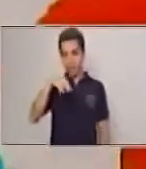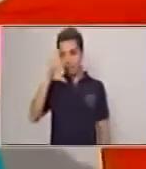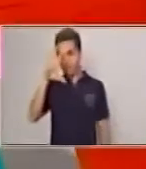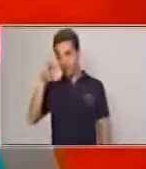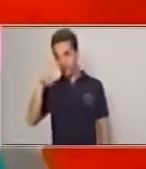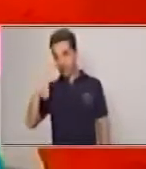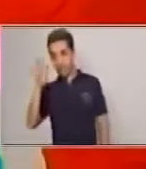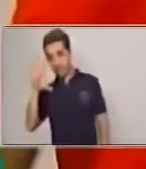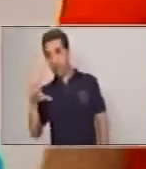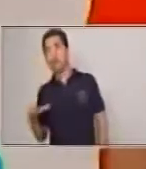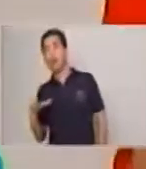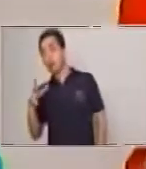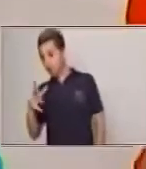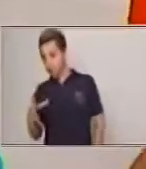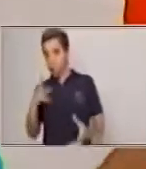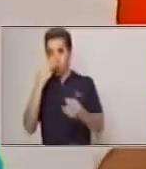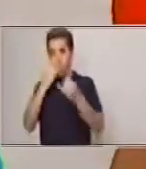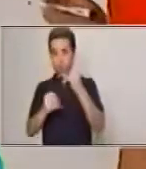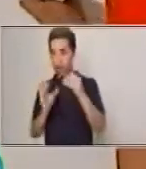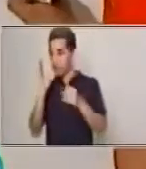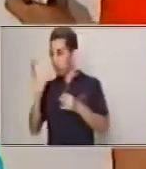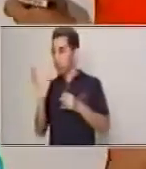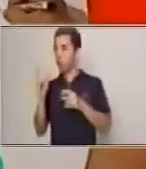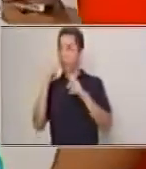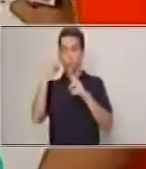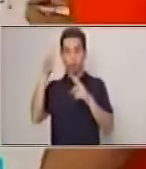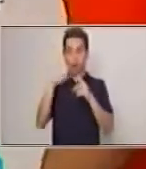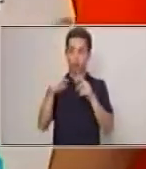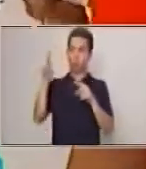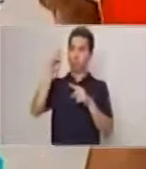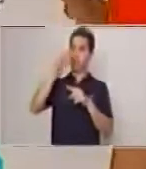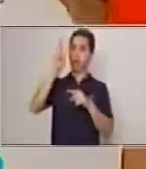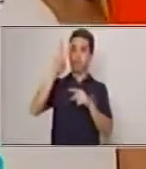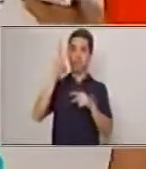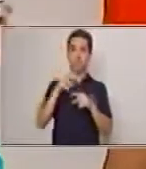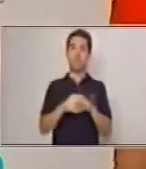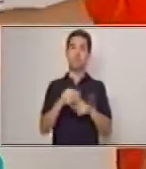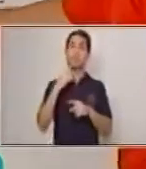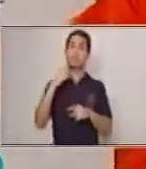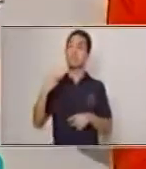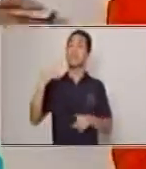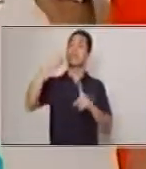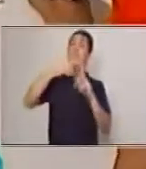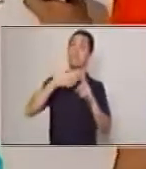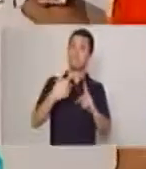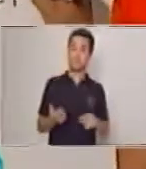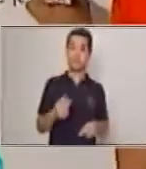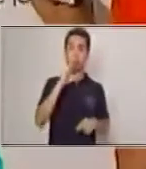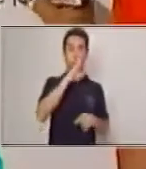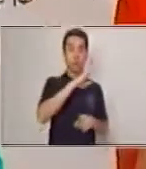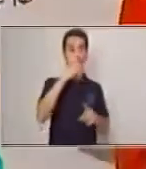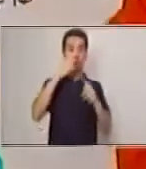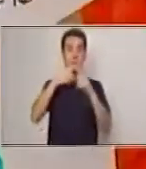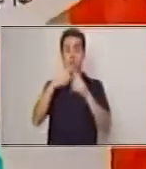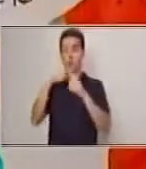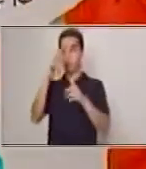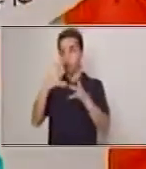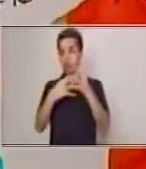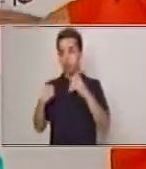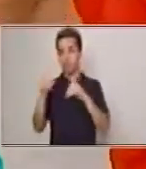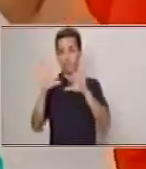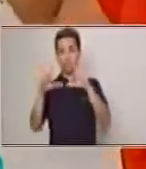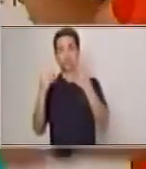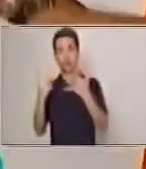Y el último término, al cuadrado, más nos indica el patrón, 4 por 4, 16, y